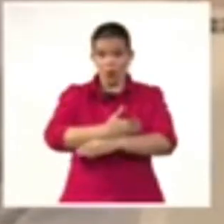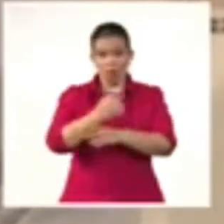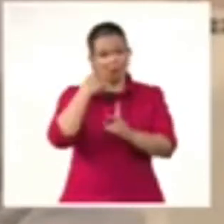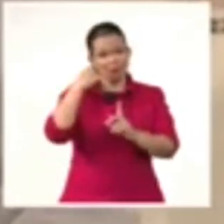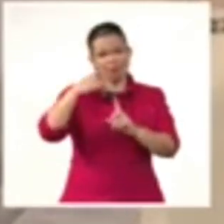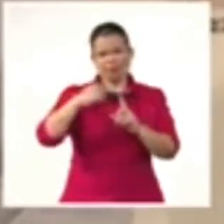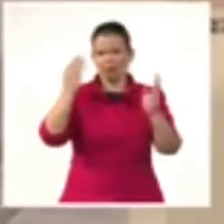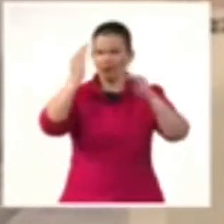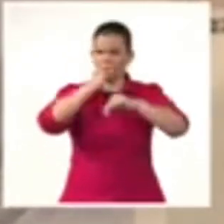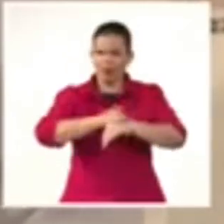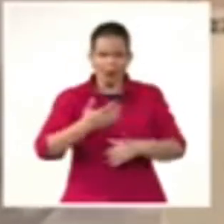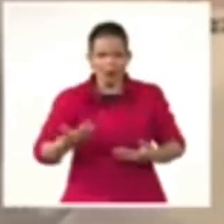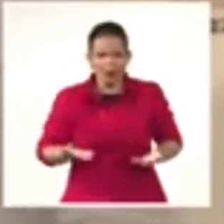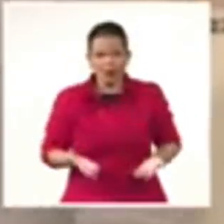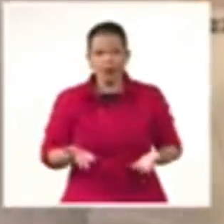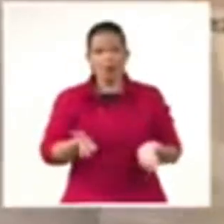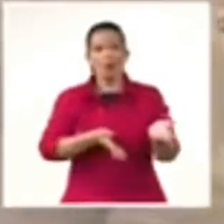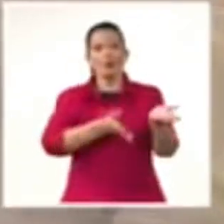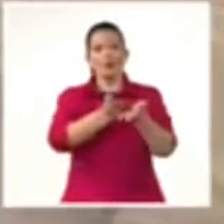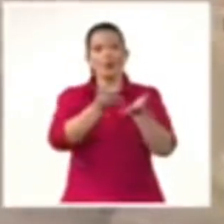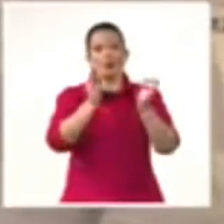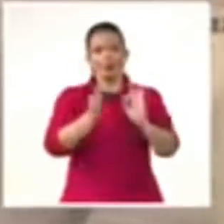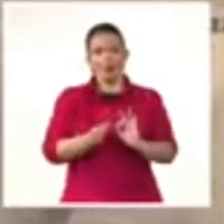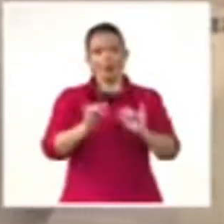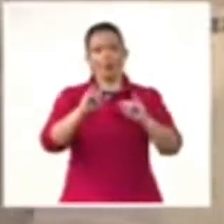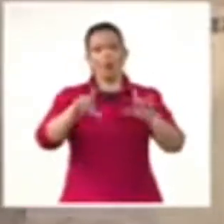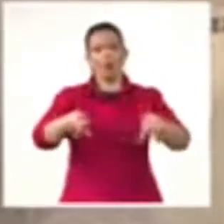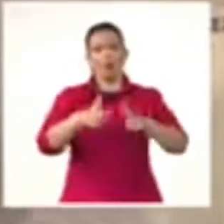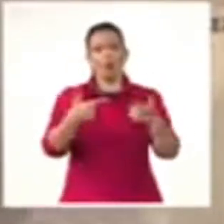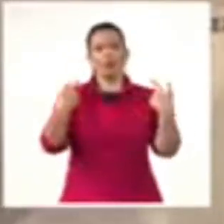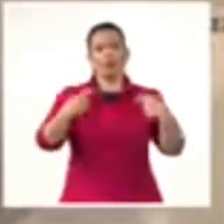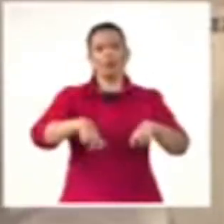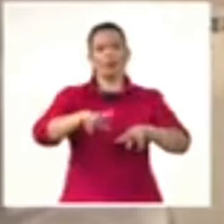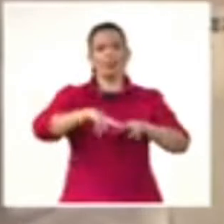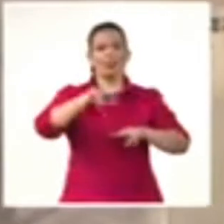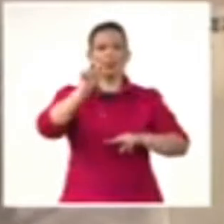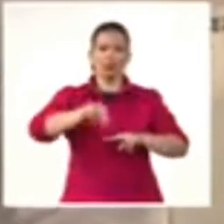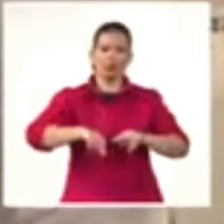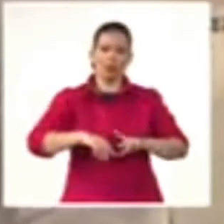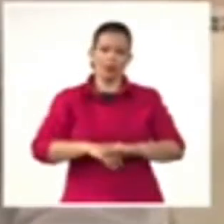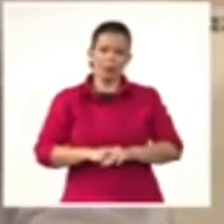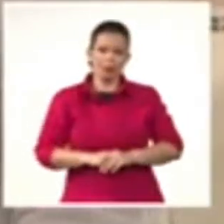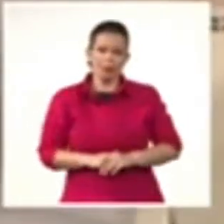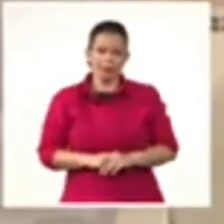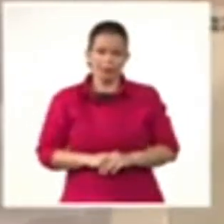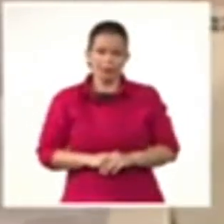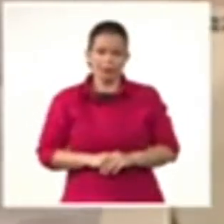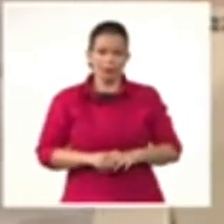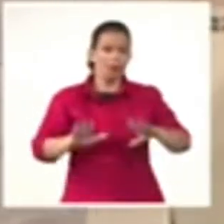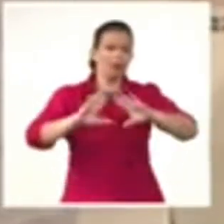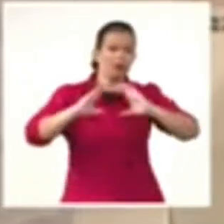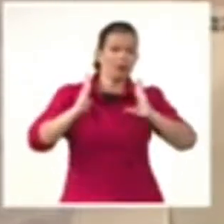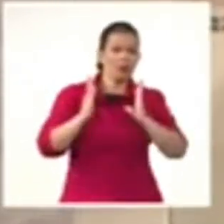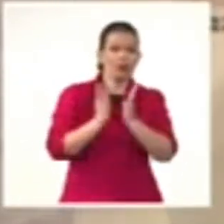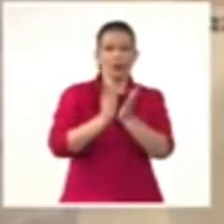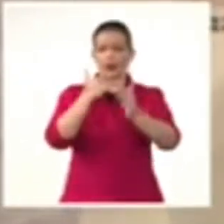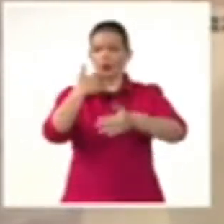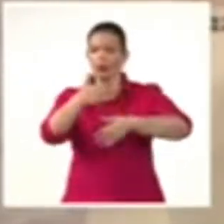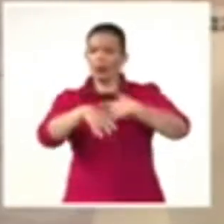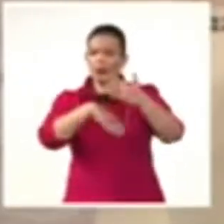humanos que tanto le gusta dictar a los políticos norteamericanos. Toda la retórica contra el socialismo